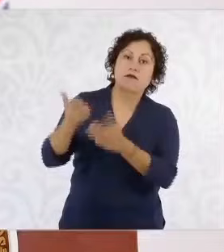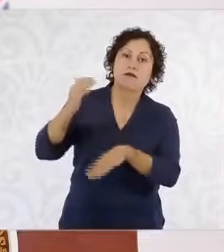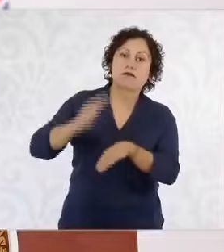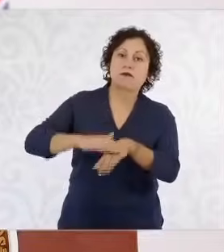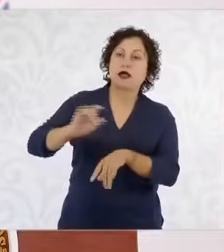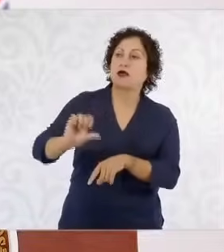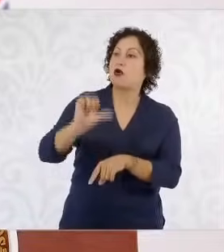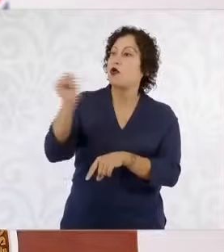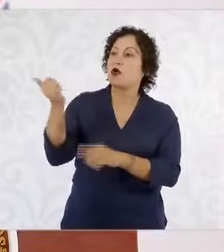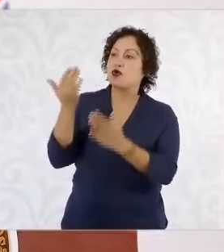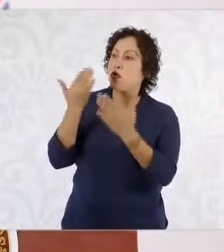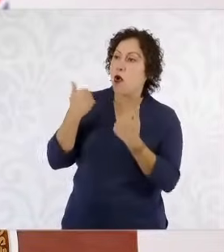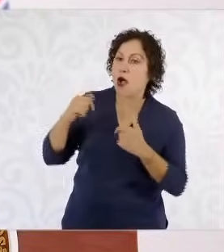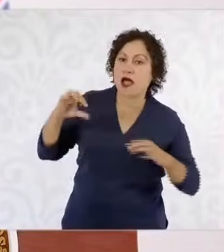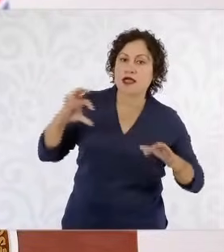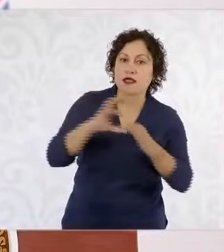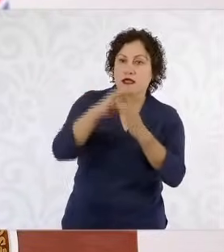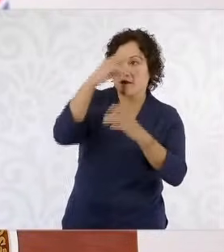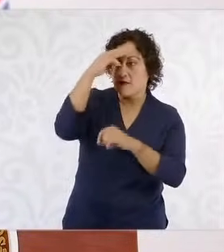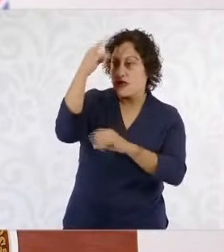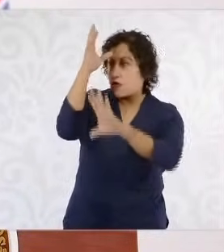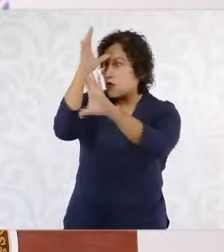un tratado comercial con México.